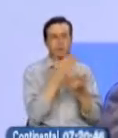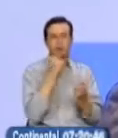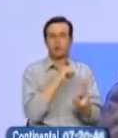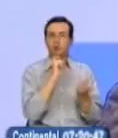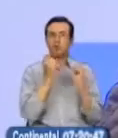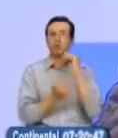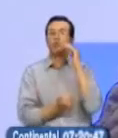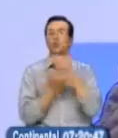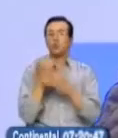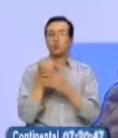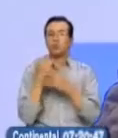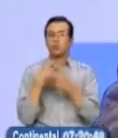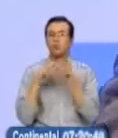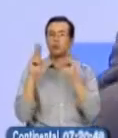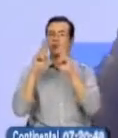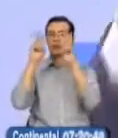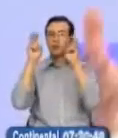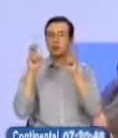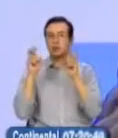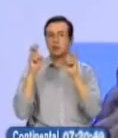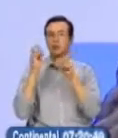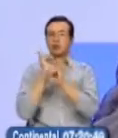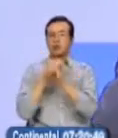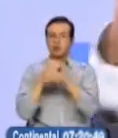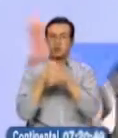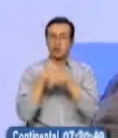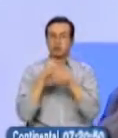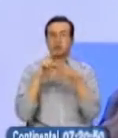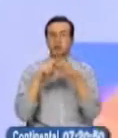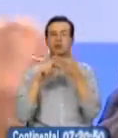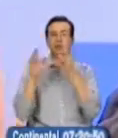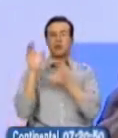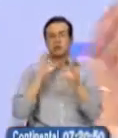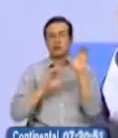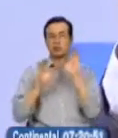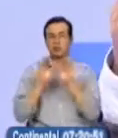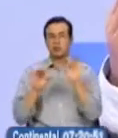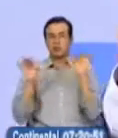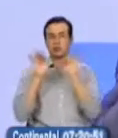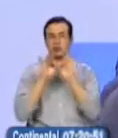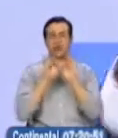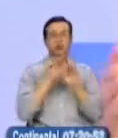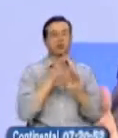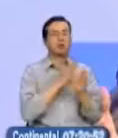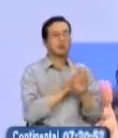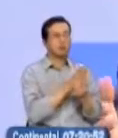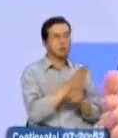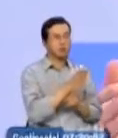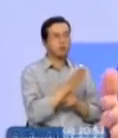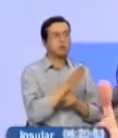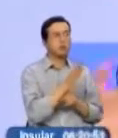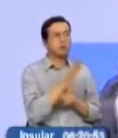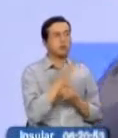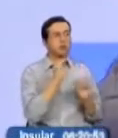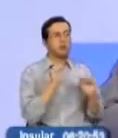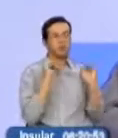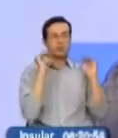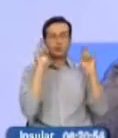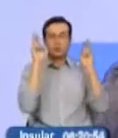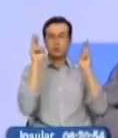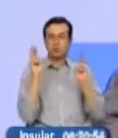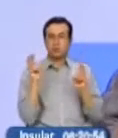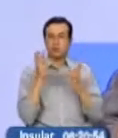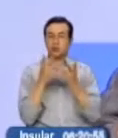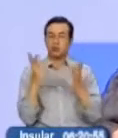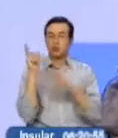crear una oferta más ligada al tema de las ingenierías, las ciencias fundamentales. Especialización. Especializándonos mucho más en estas áreas